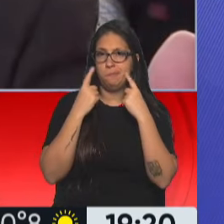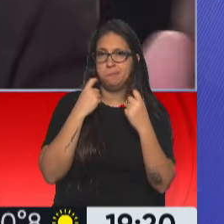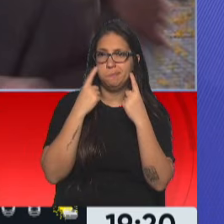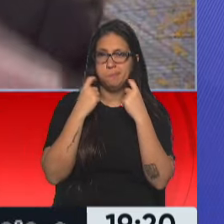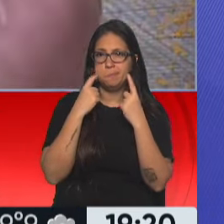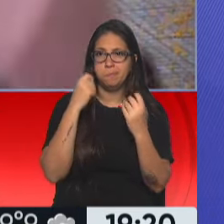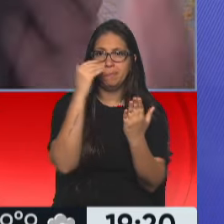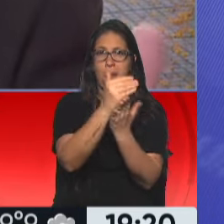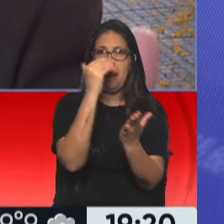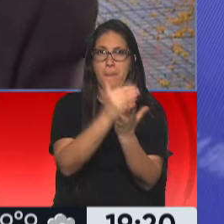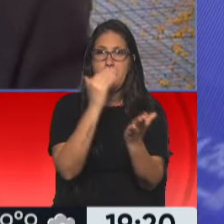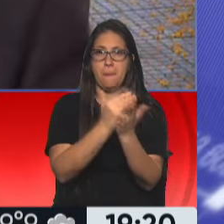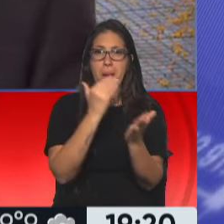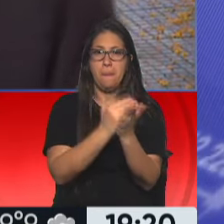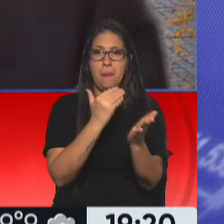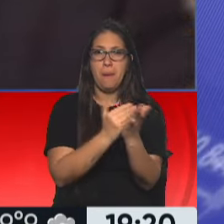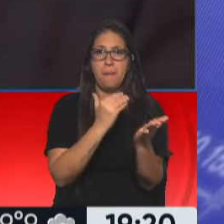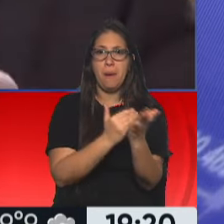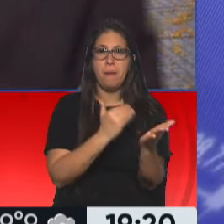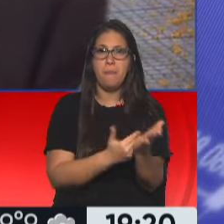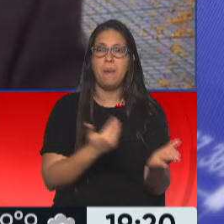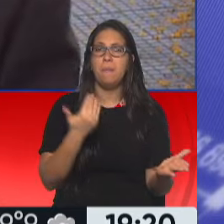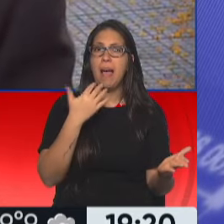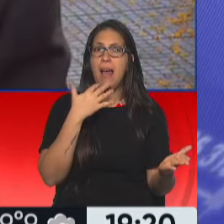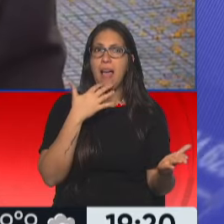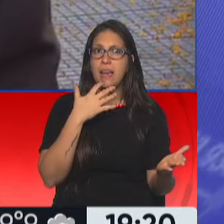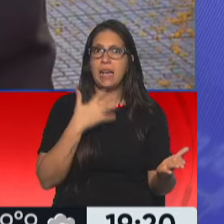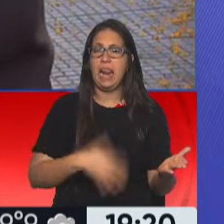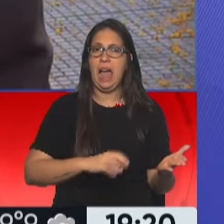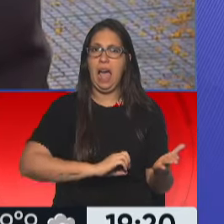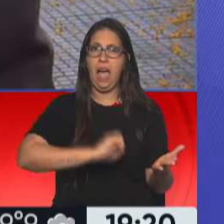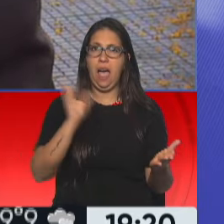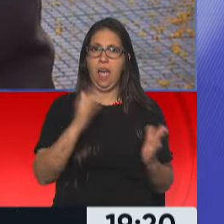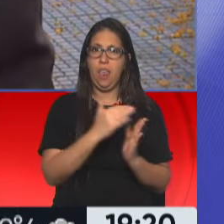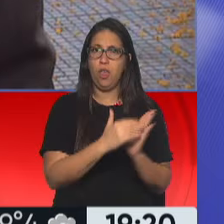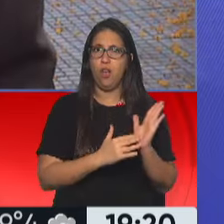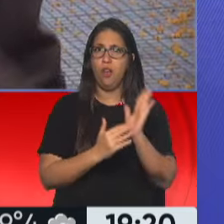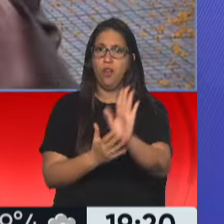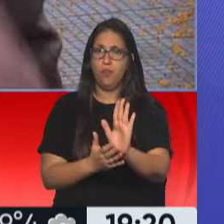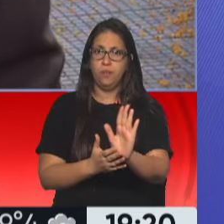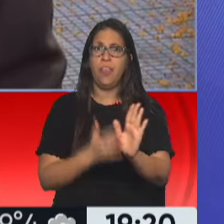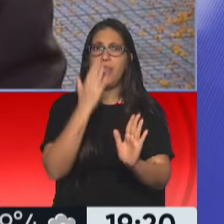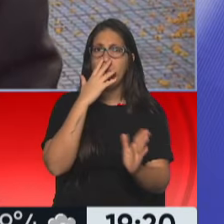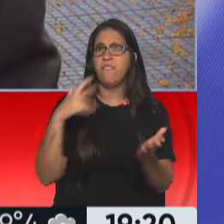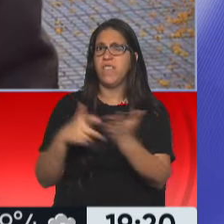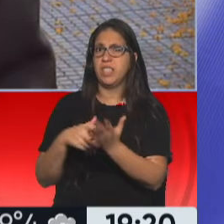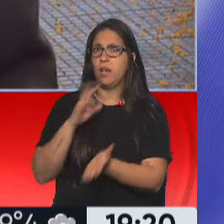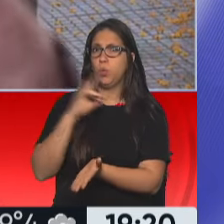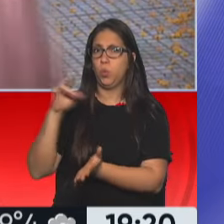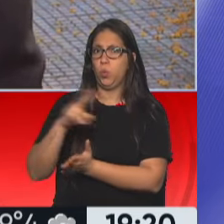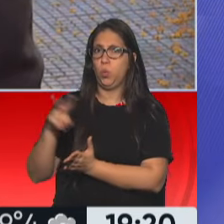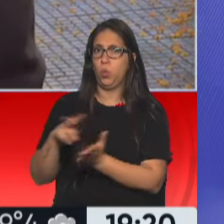al principio y un poco más todavía, para luego que el fiscal haga la lectura